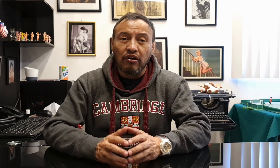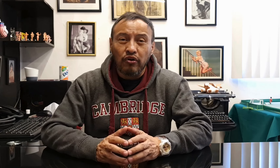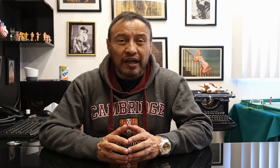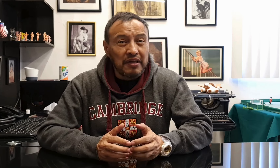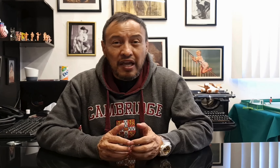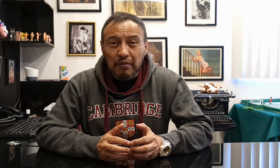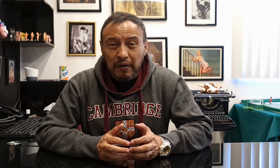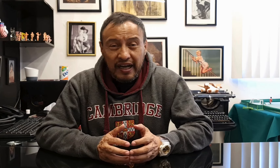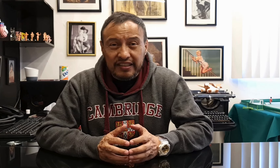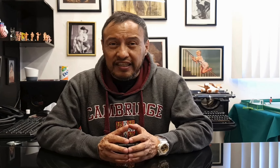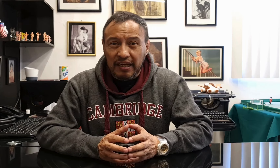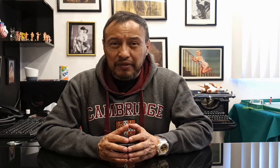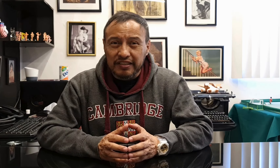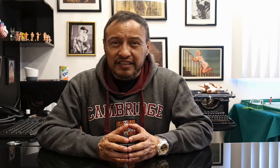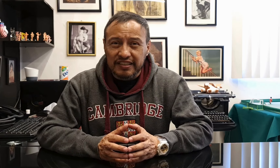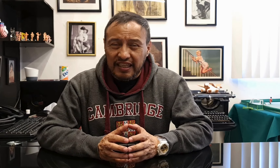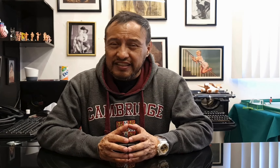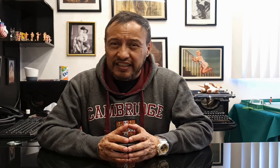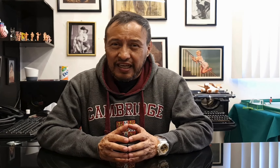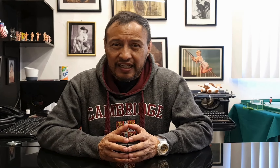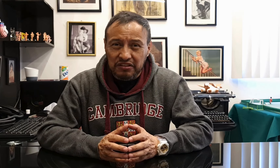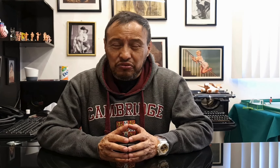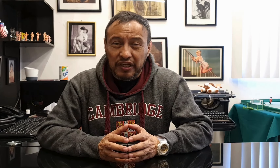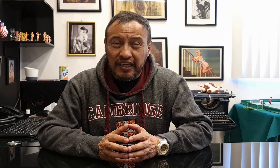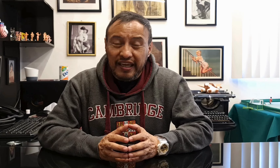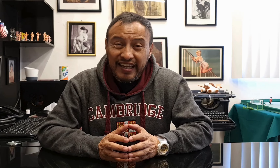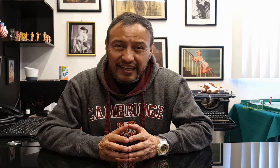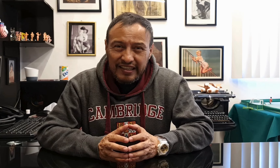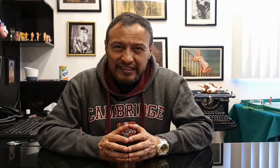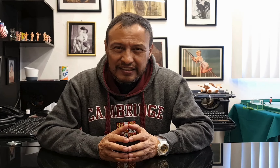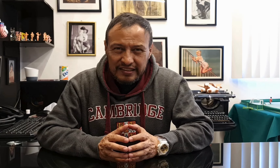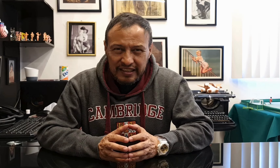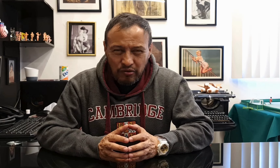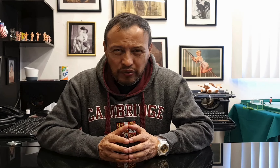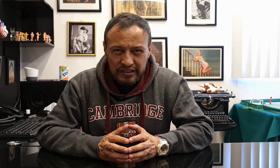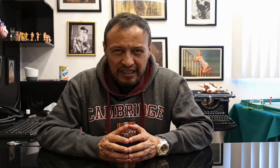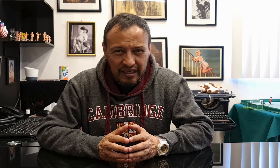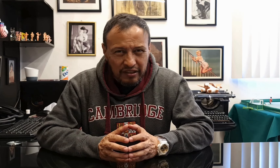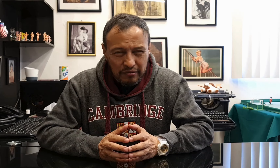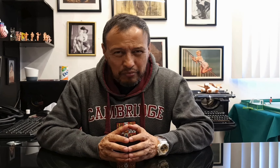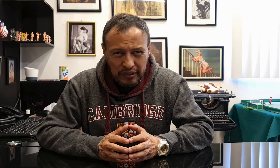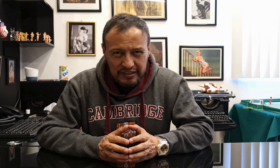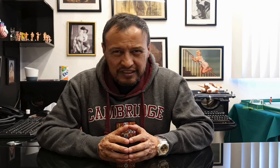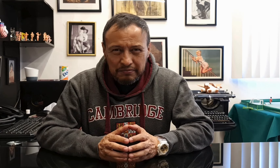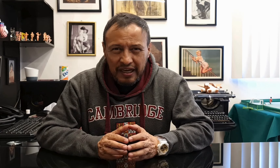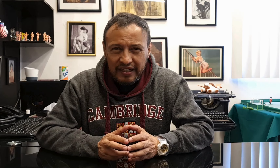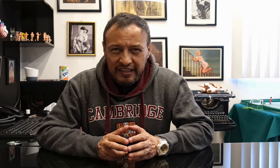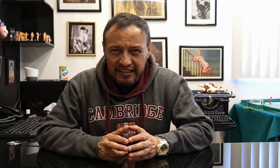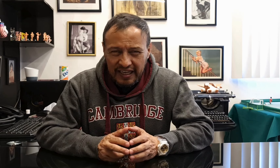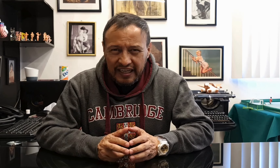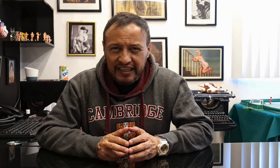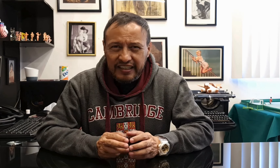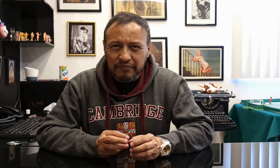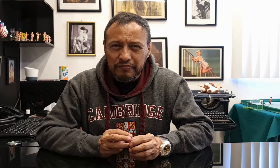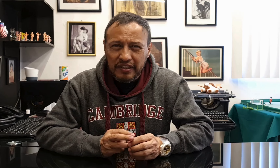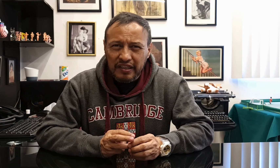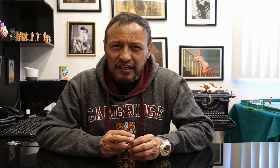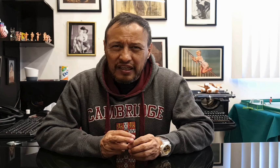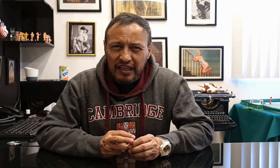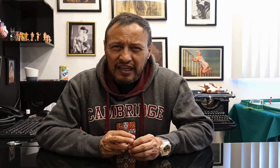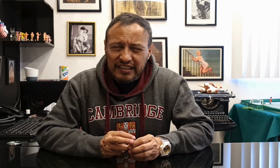pero que ahora prácticamente está señalando que él se encuentra por encima de la